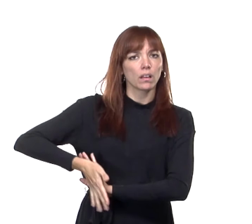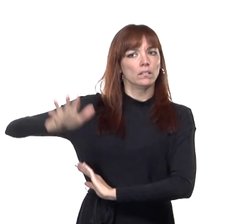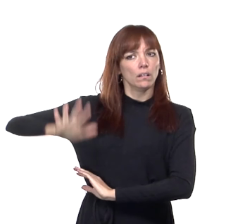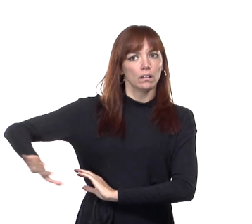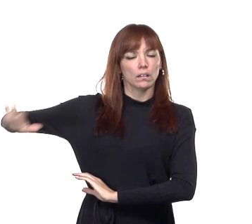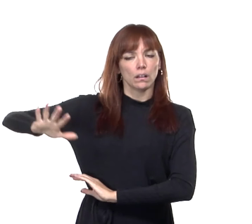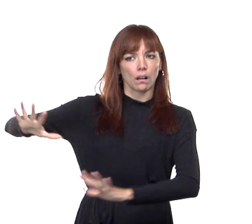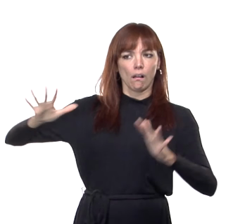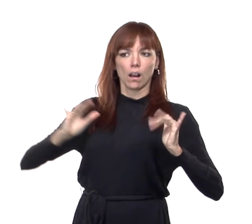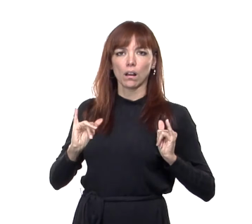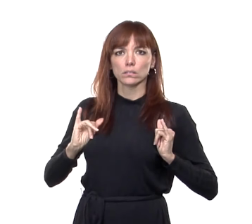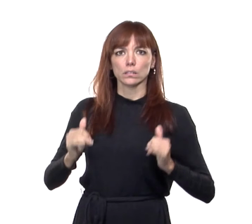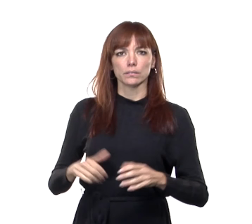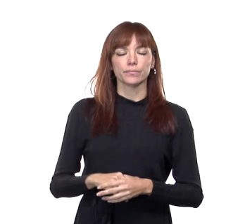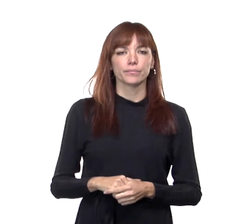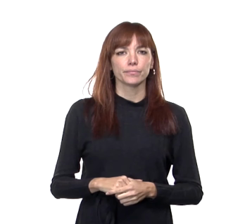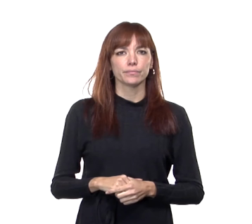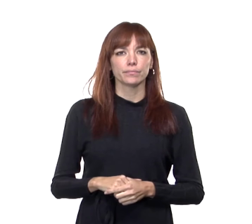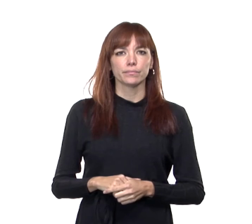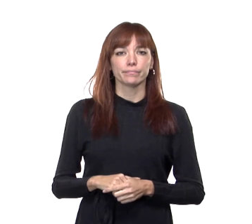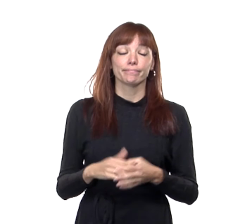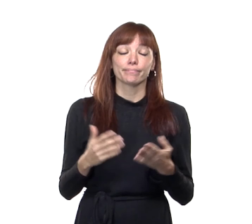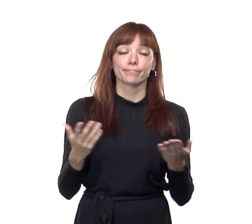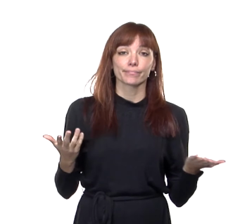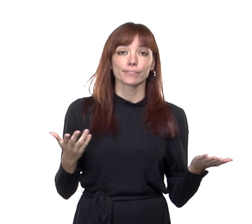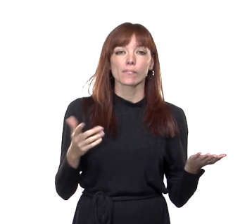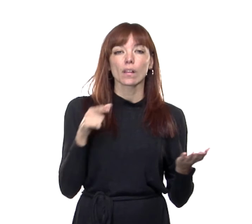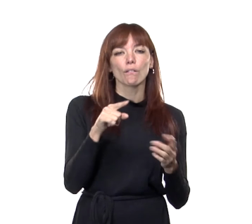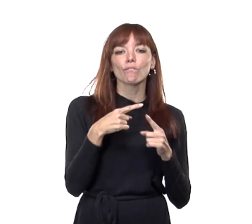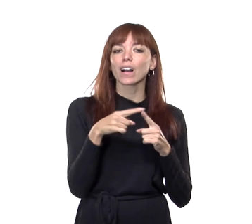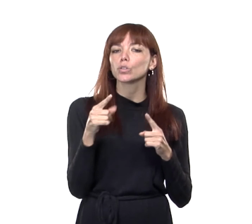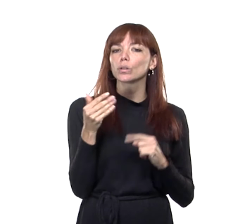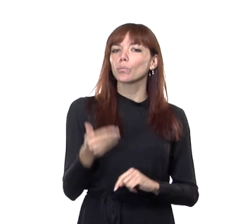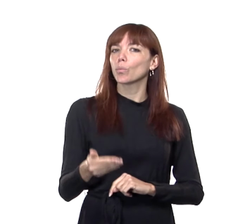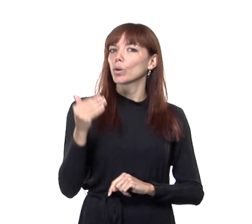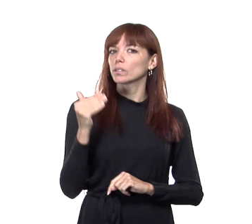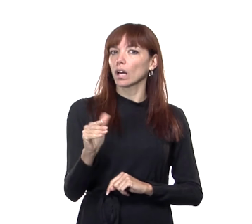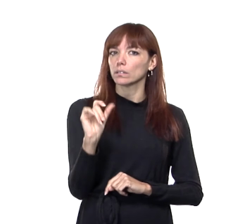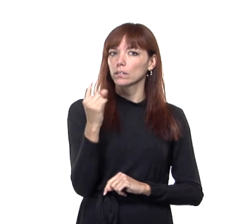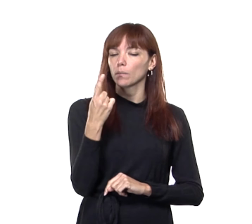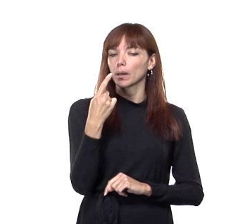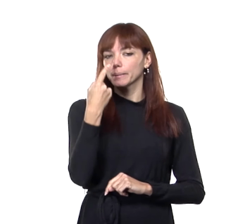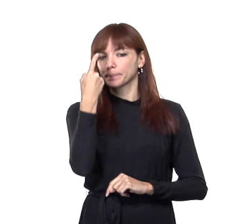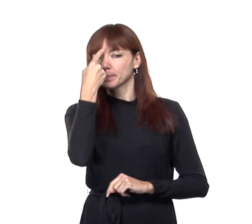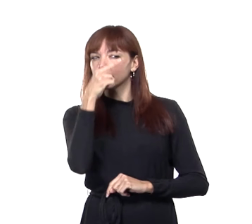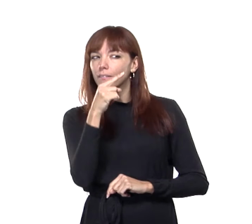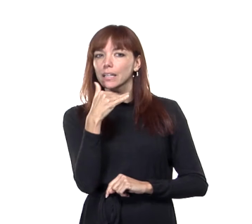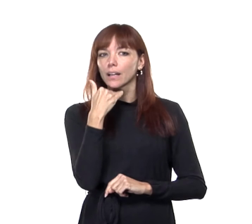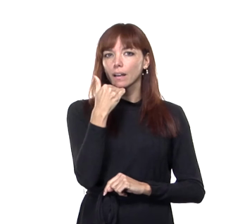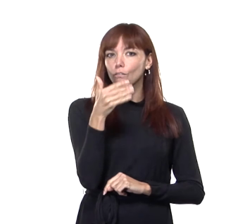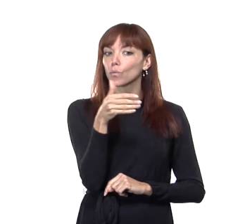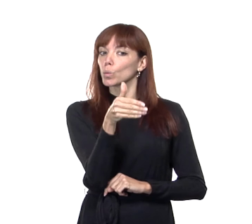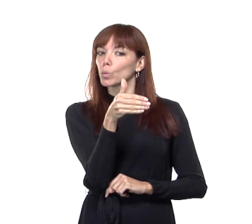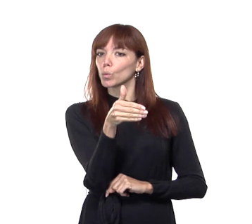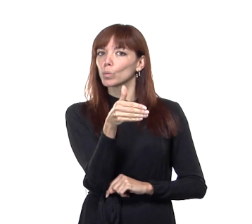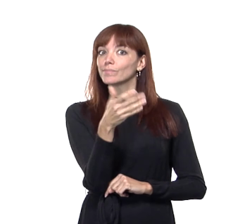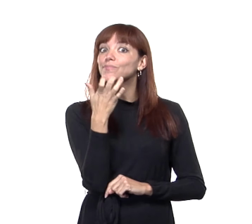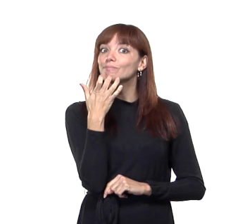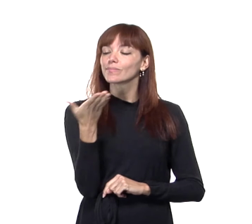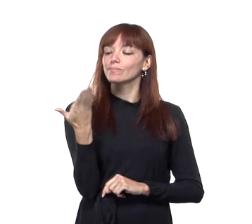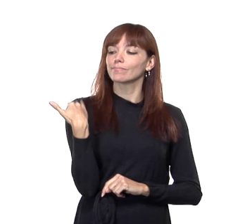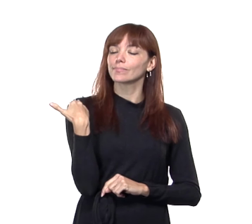que aprendamos la lección y el factor más importante para predecir si algo va a pasar en el futuro es si ha pasado